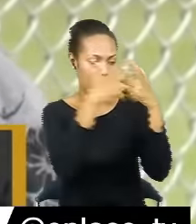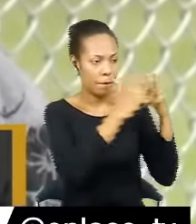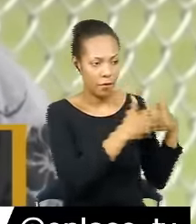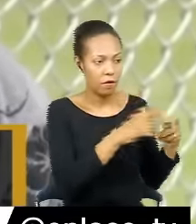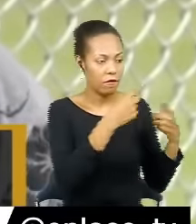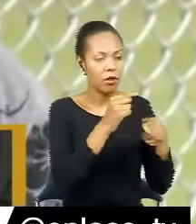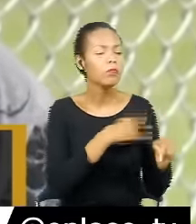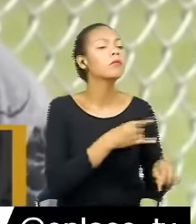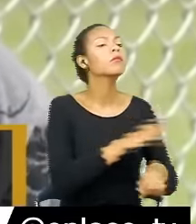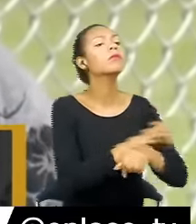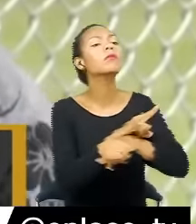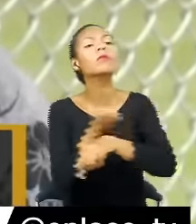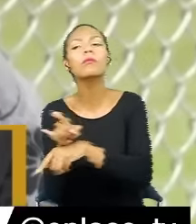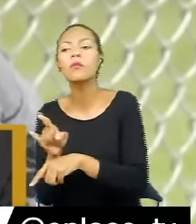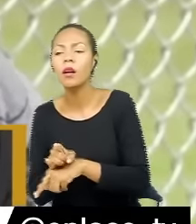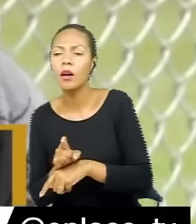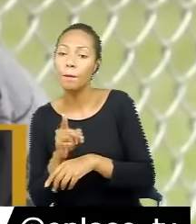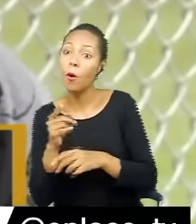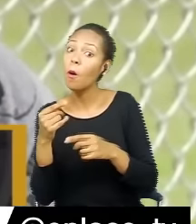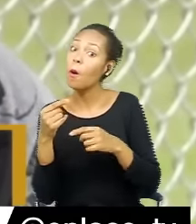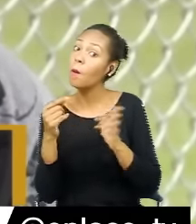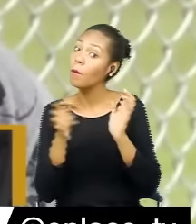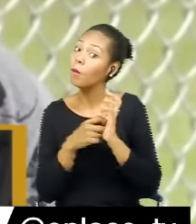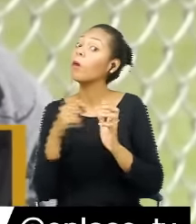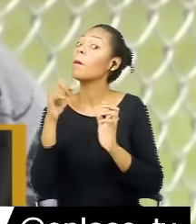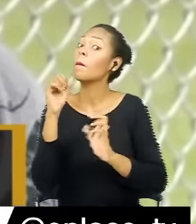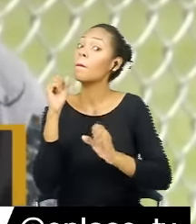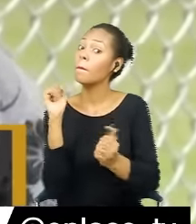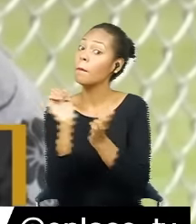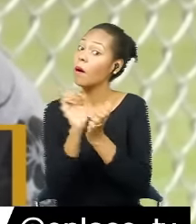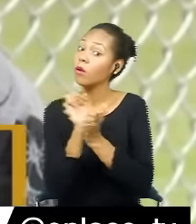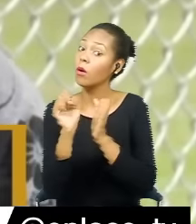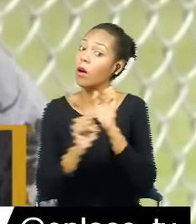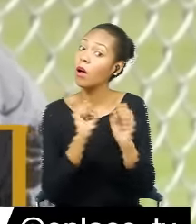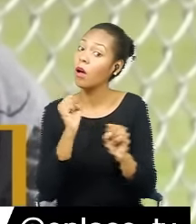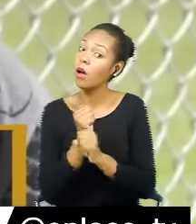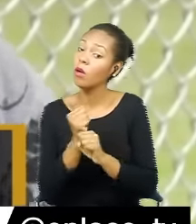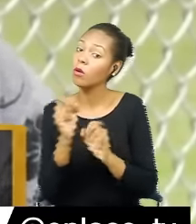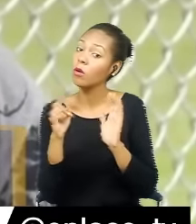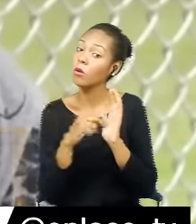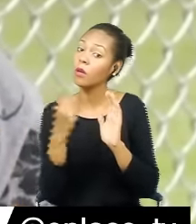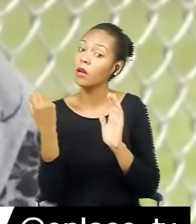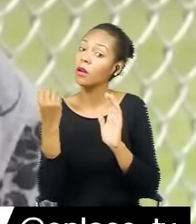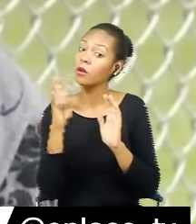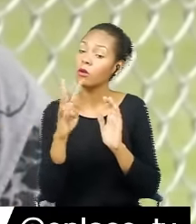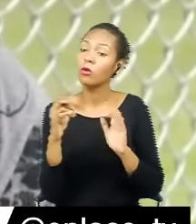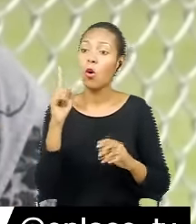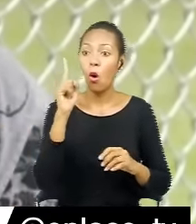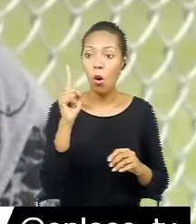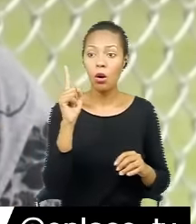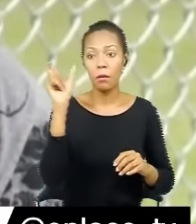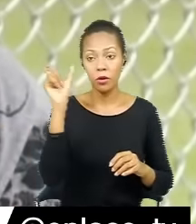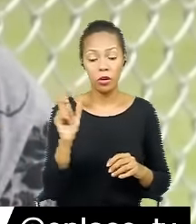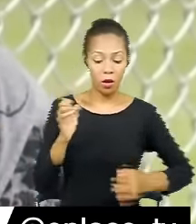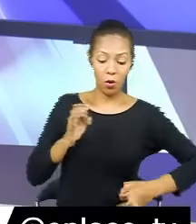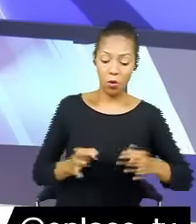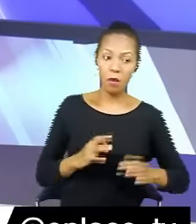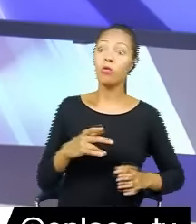El mayo 15 del 2014 recibí un atentado que cuando eso pues tenía un solo escolta, también reaccionó.